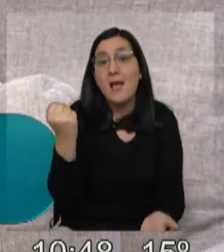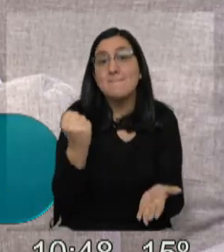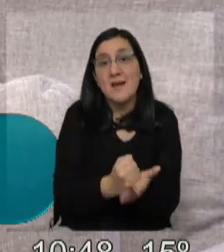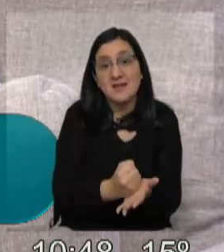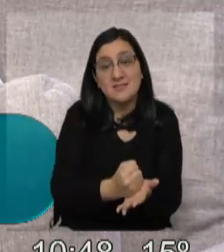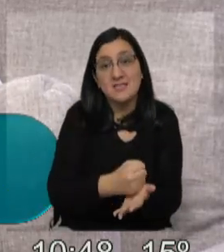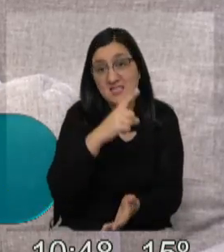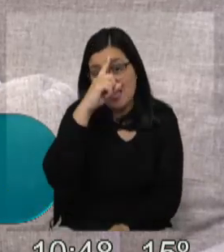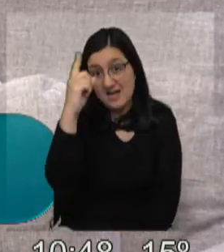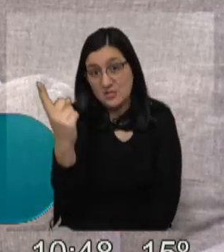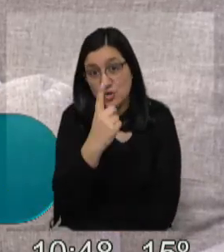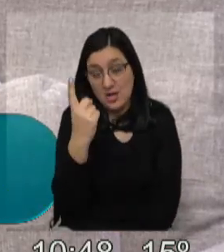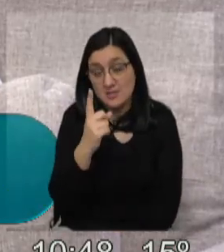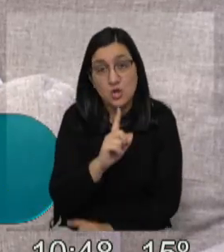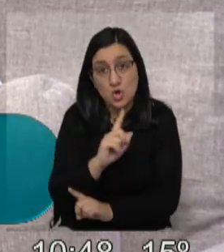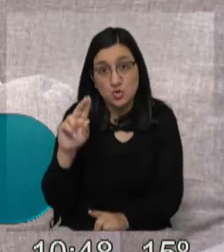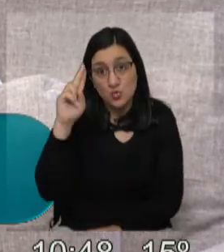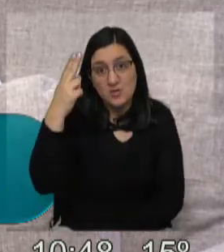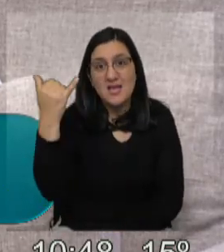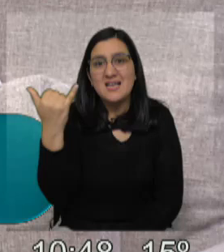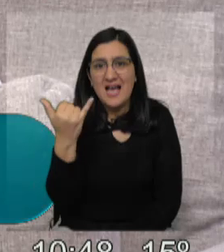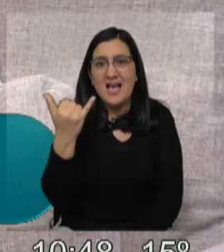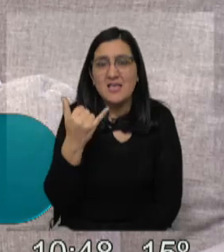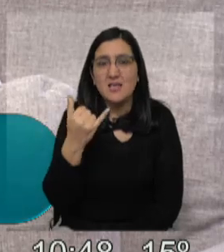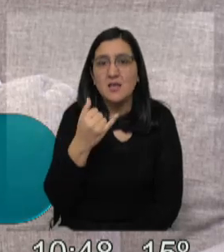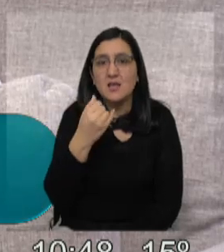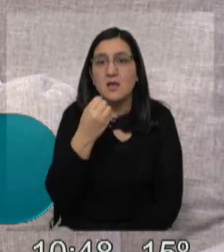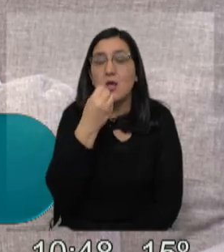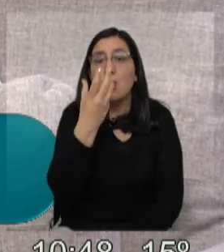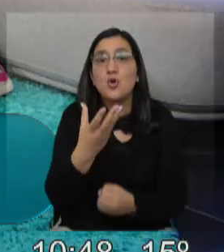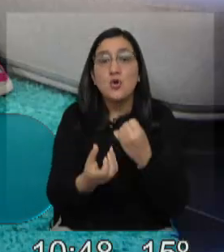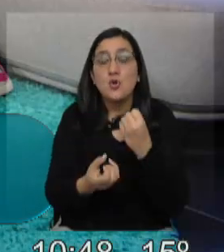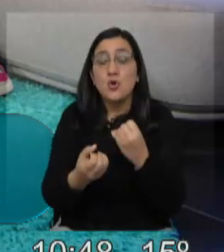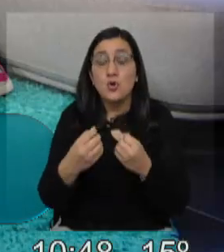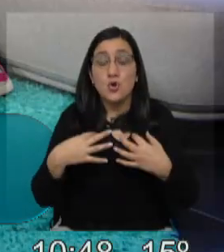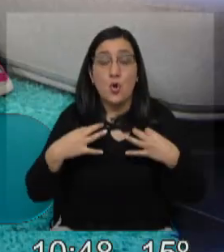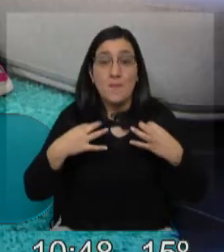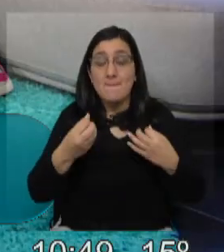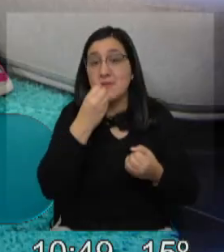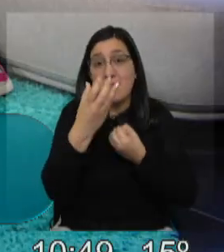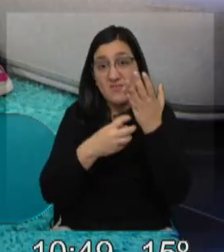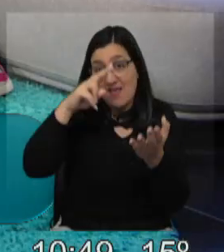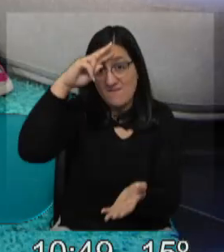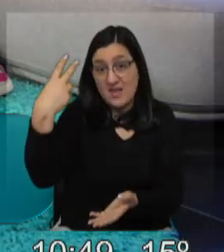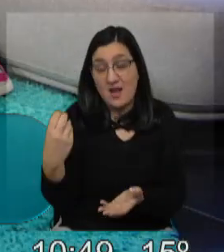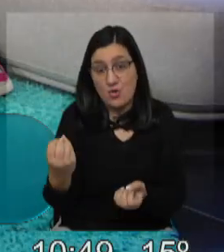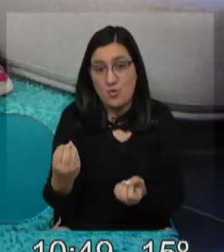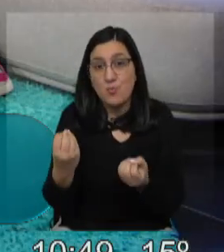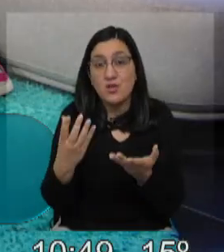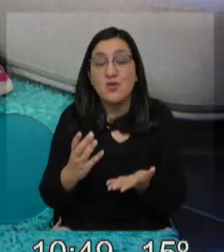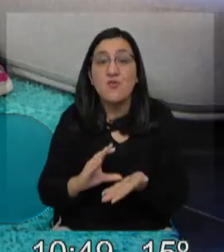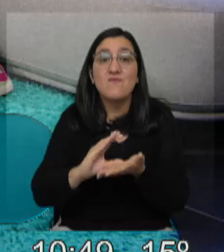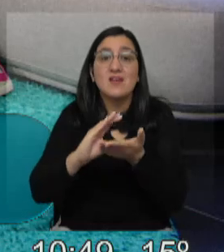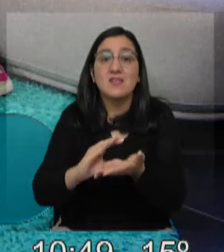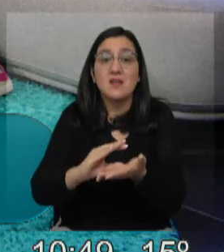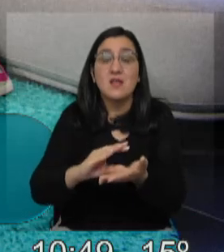grandes internacionales que no son uruguayas, ya hay ropa de primavera-verano, si buscas. Claro. ¿Por qué no invertir en un par